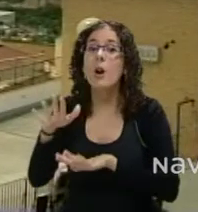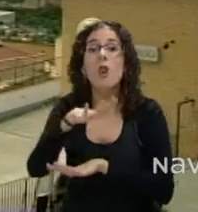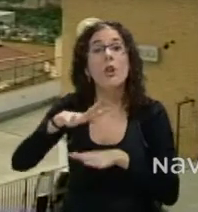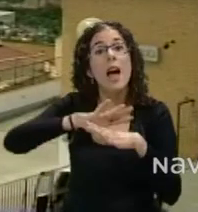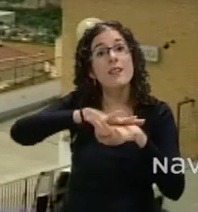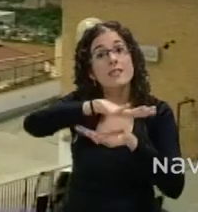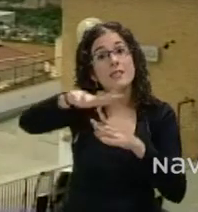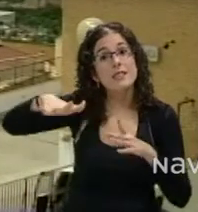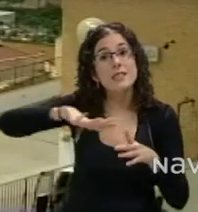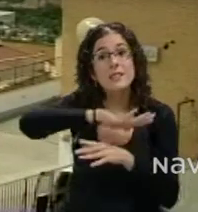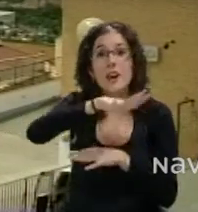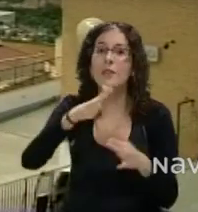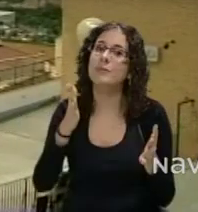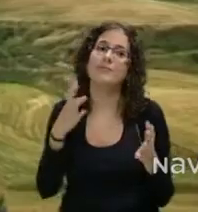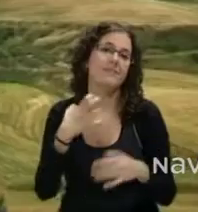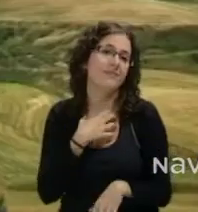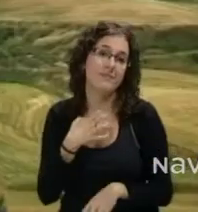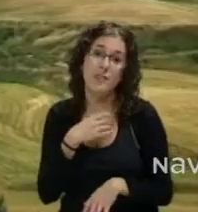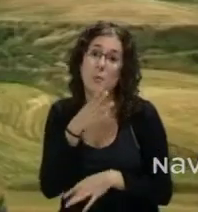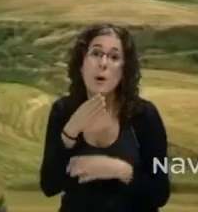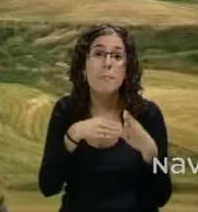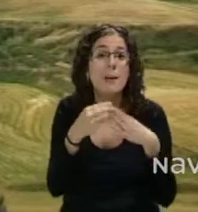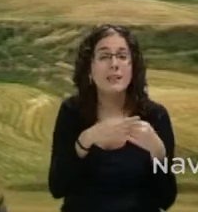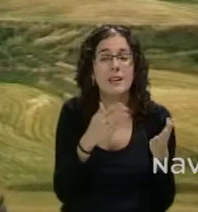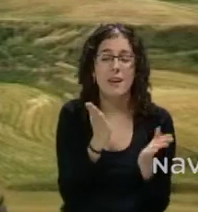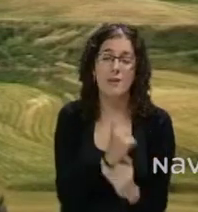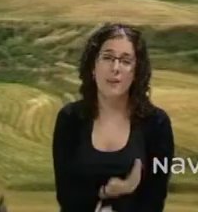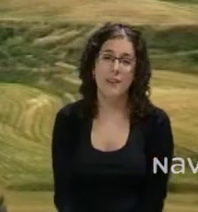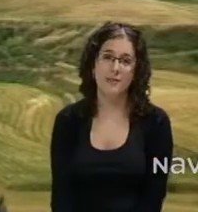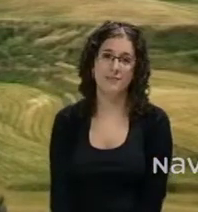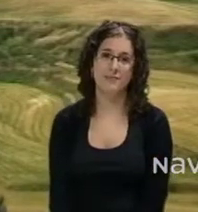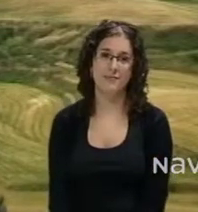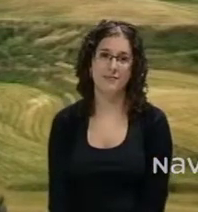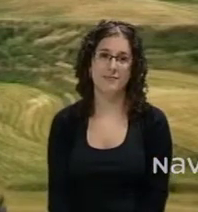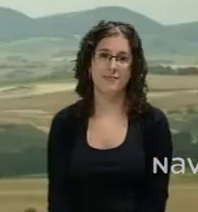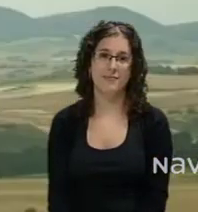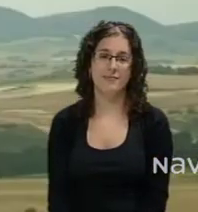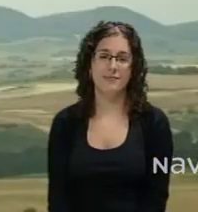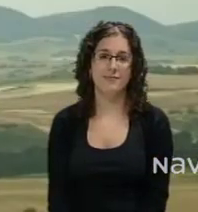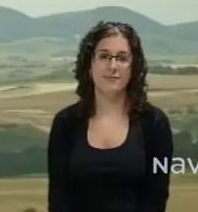posibilidades porque les faltaba material, tanto artillería como caballería.